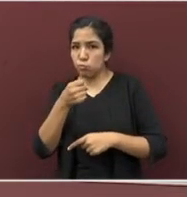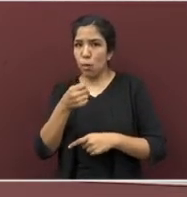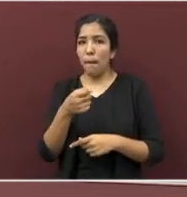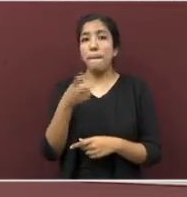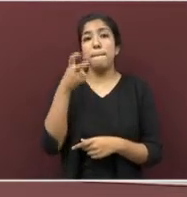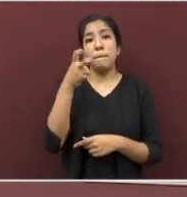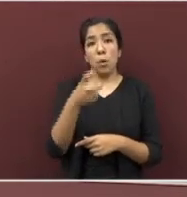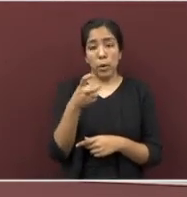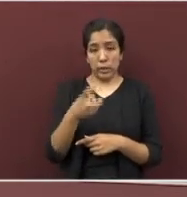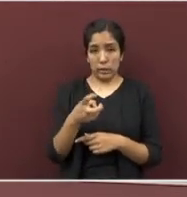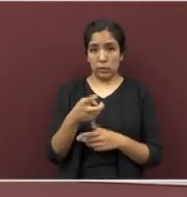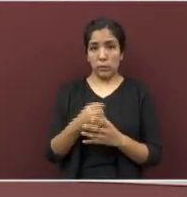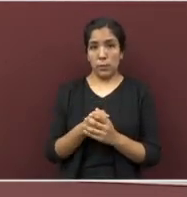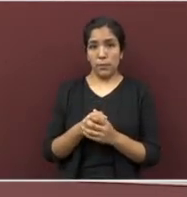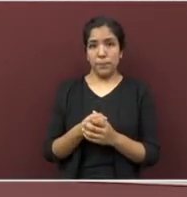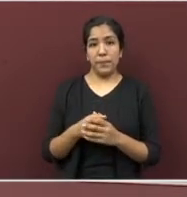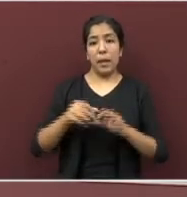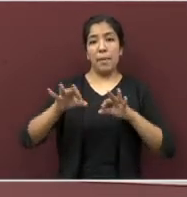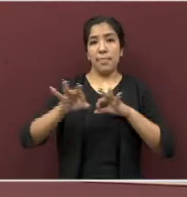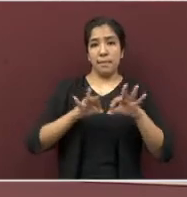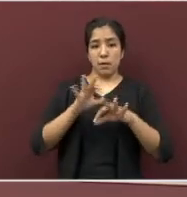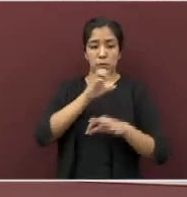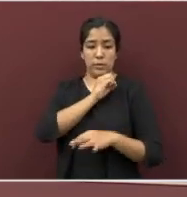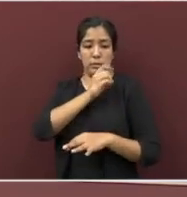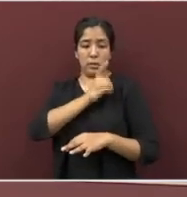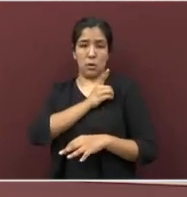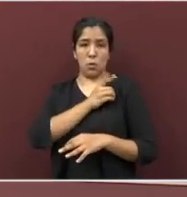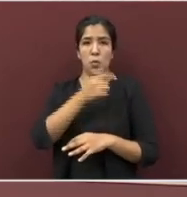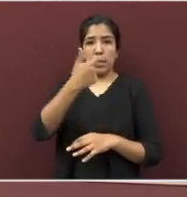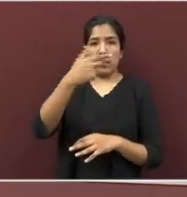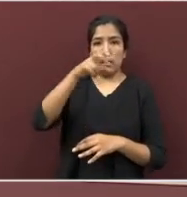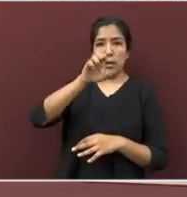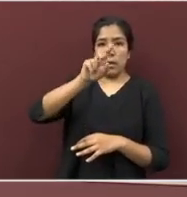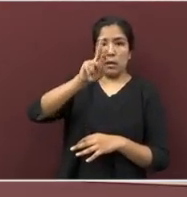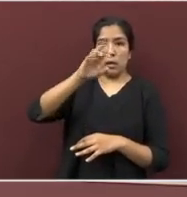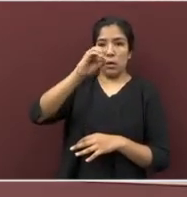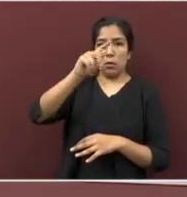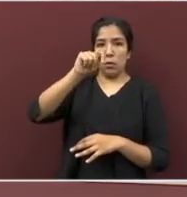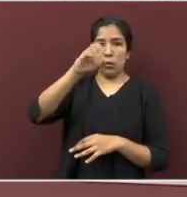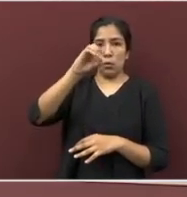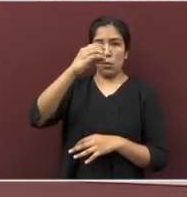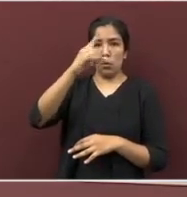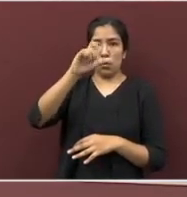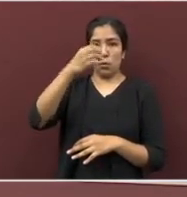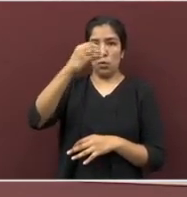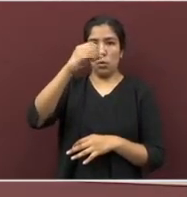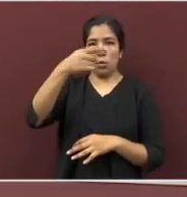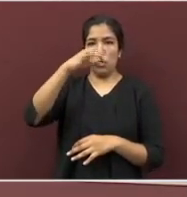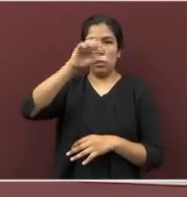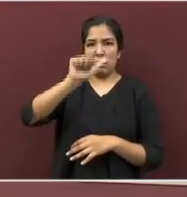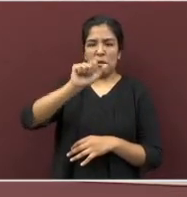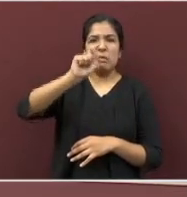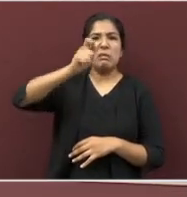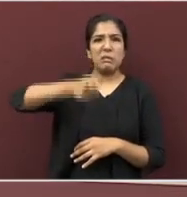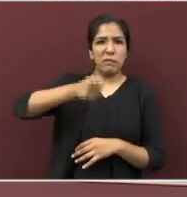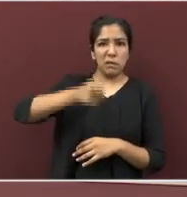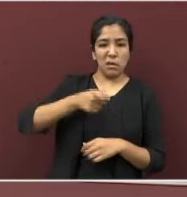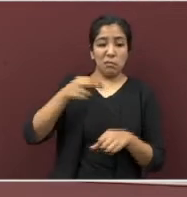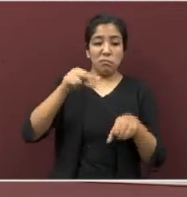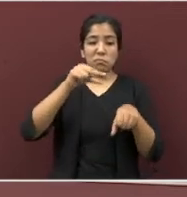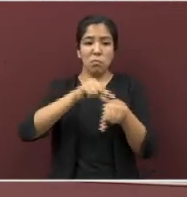con personal de gerontología quienes abordan la atención de la persona adulta mayor desde una perspectiva integral